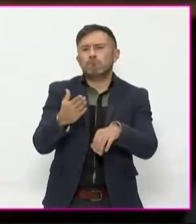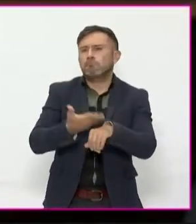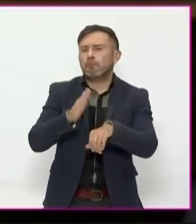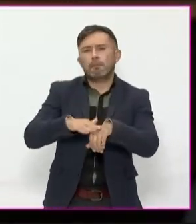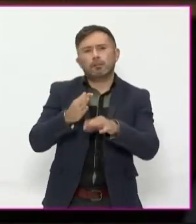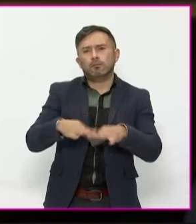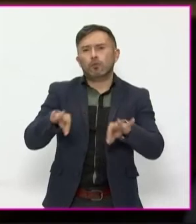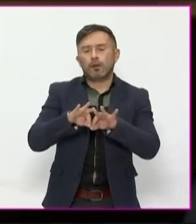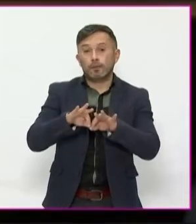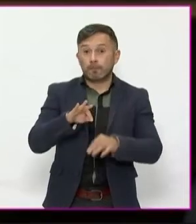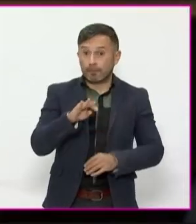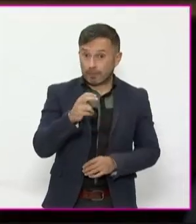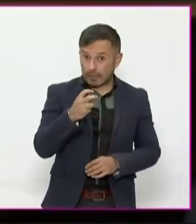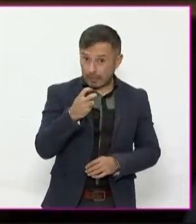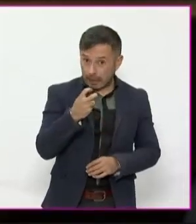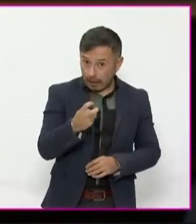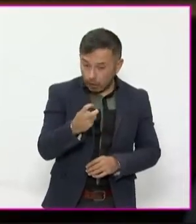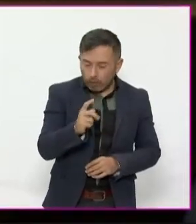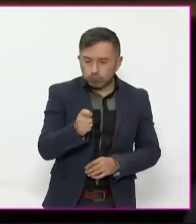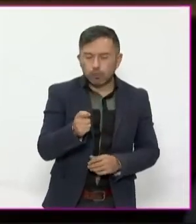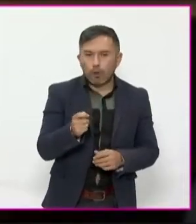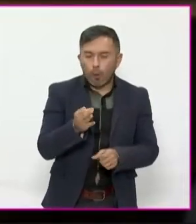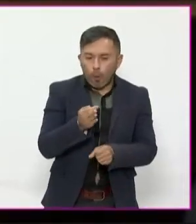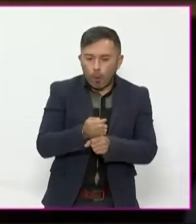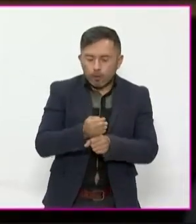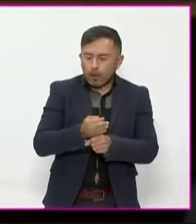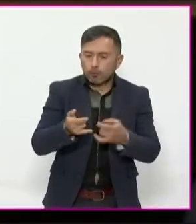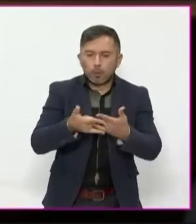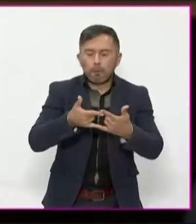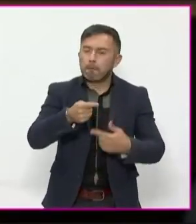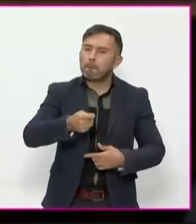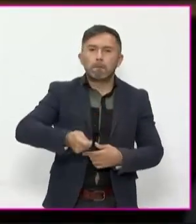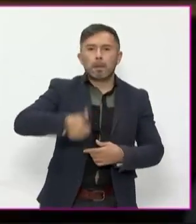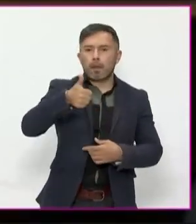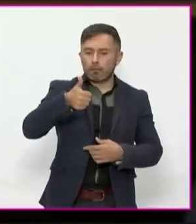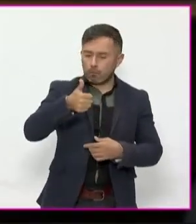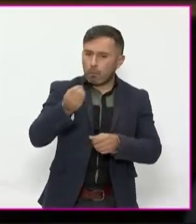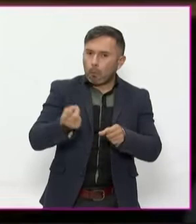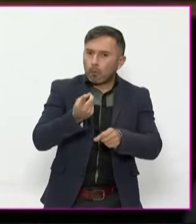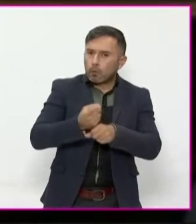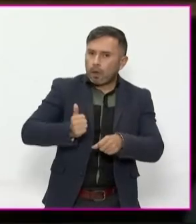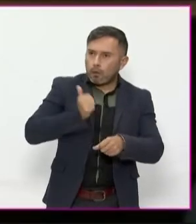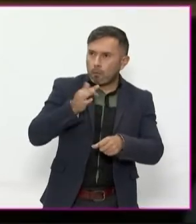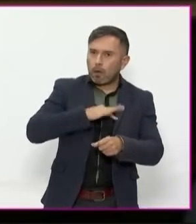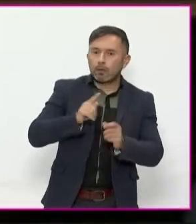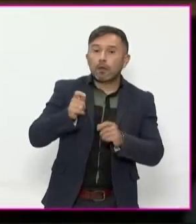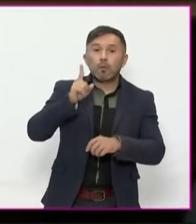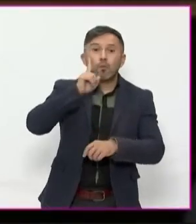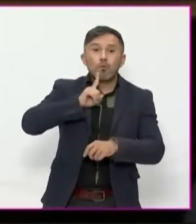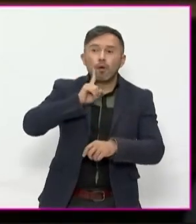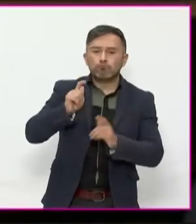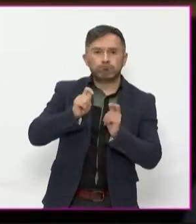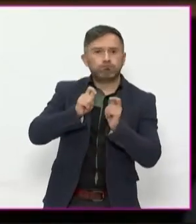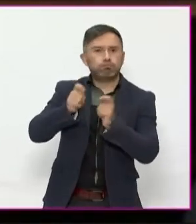coloca ante una oportunidad histórica para garantizar que las mujeres asuman estos cargos y con